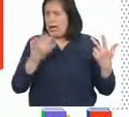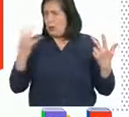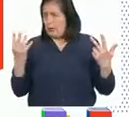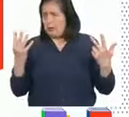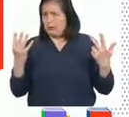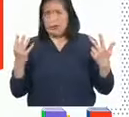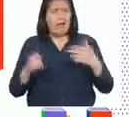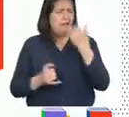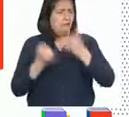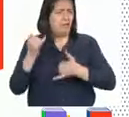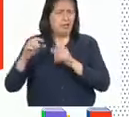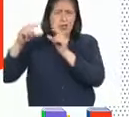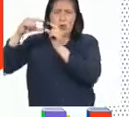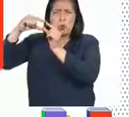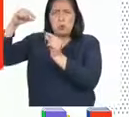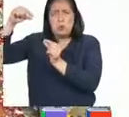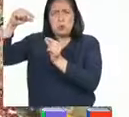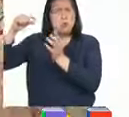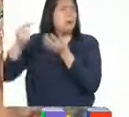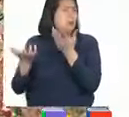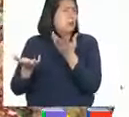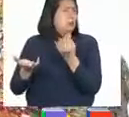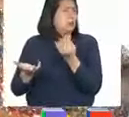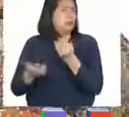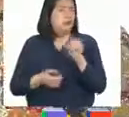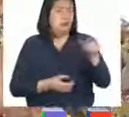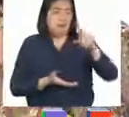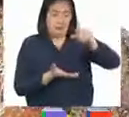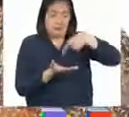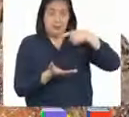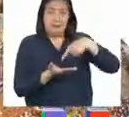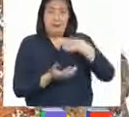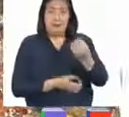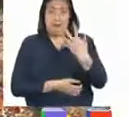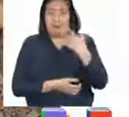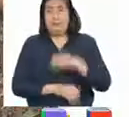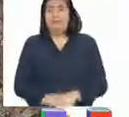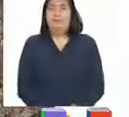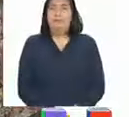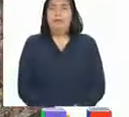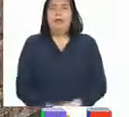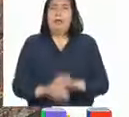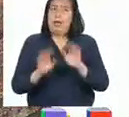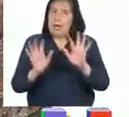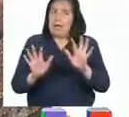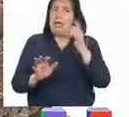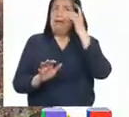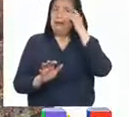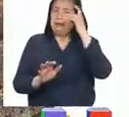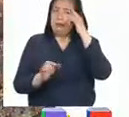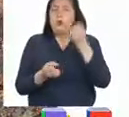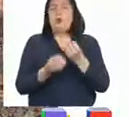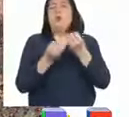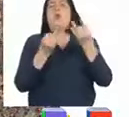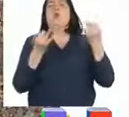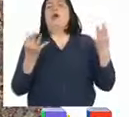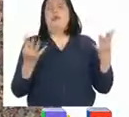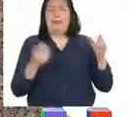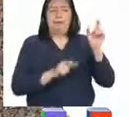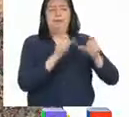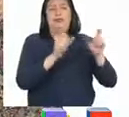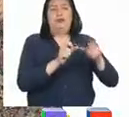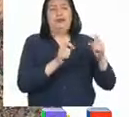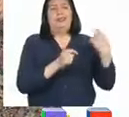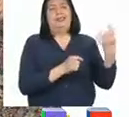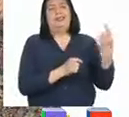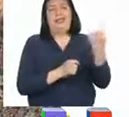4, al final recibieron menos torta? Melissa nos escribe y nos dice: hay que tomar en cuenta la cantidad total de personas